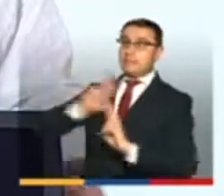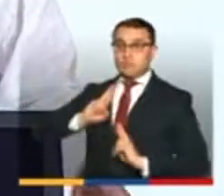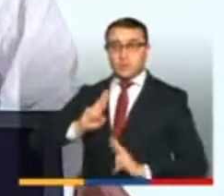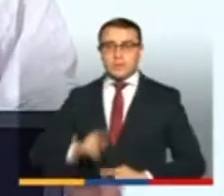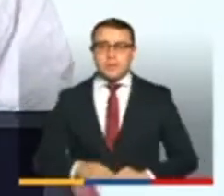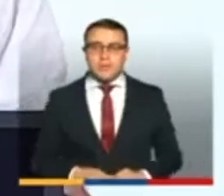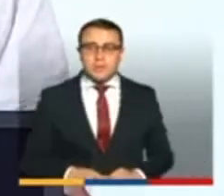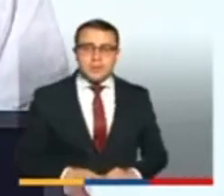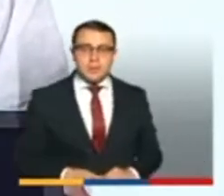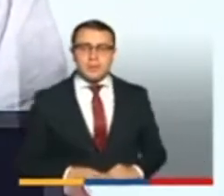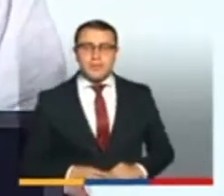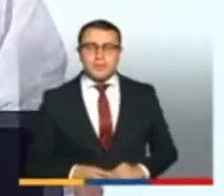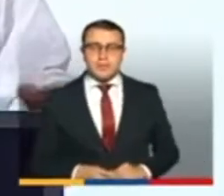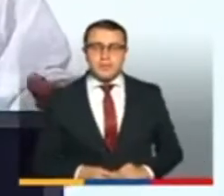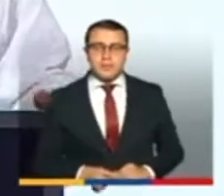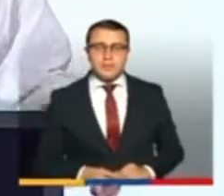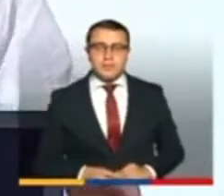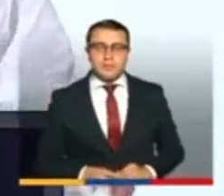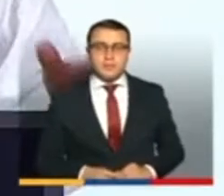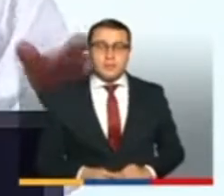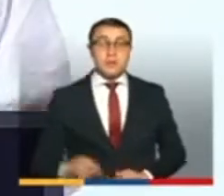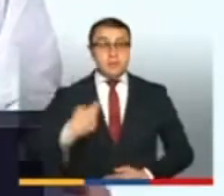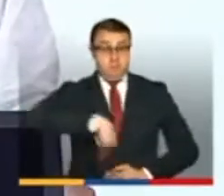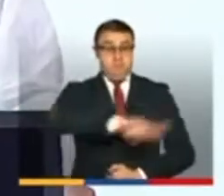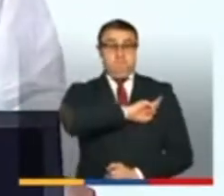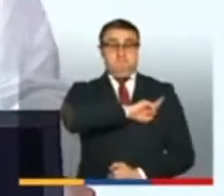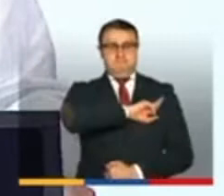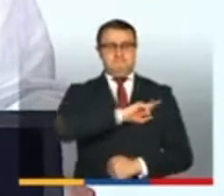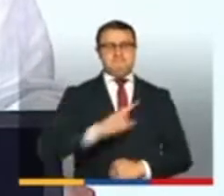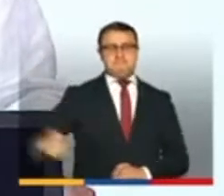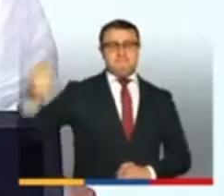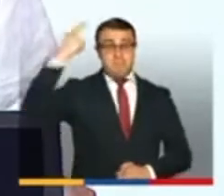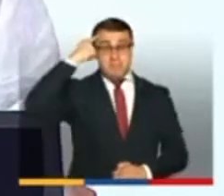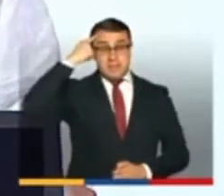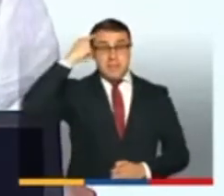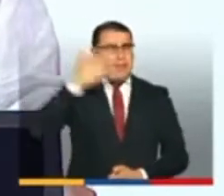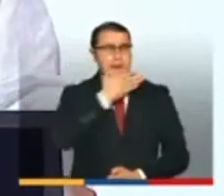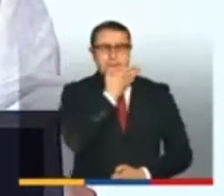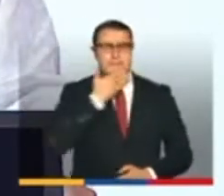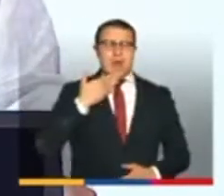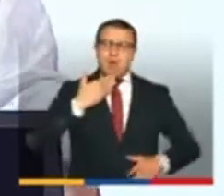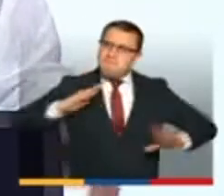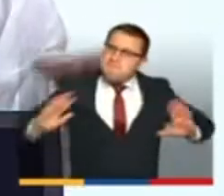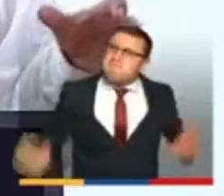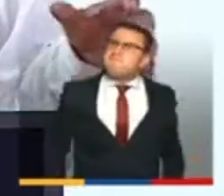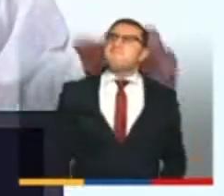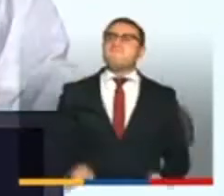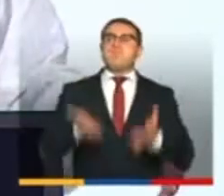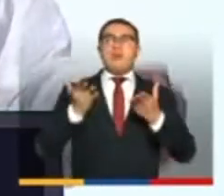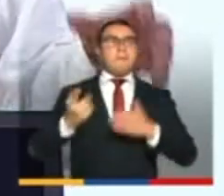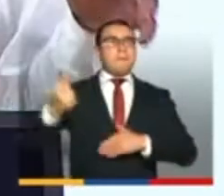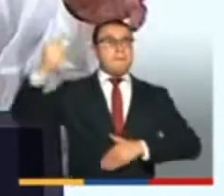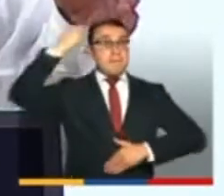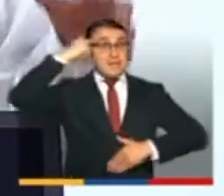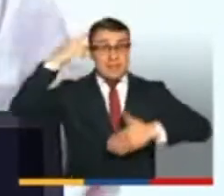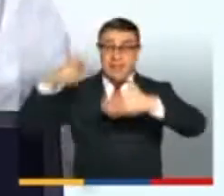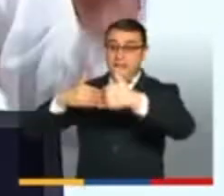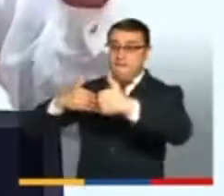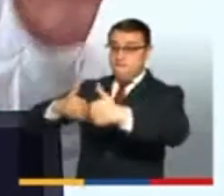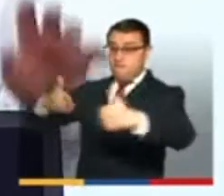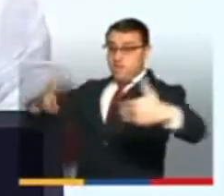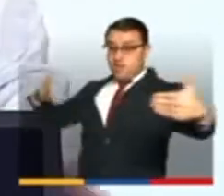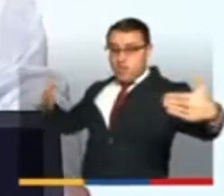creemos que lo que mejor puede suceder no es como la frontera se